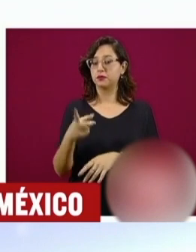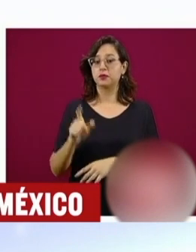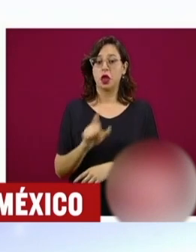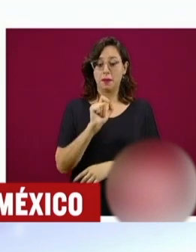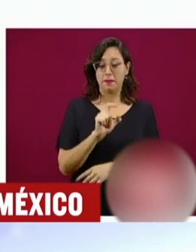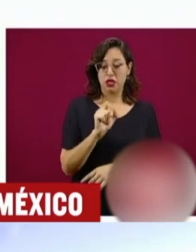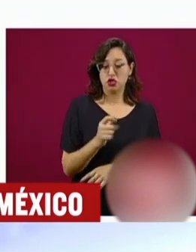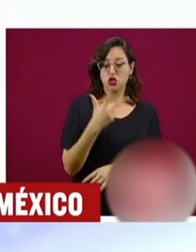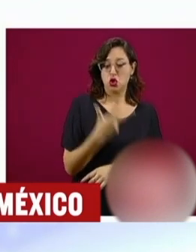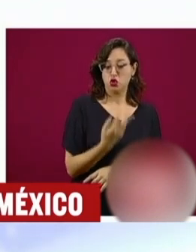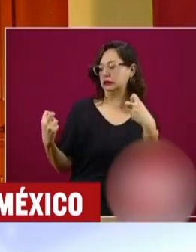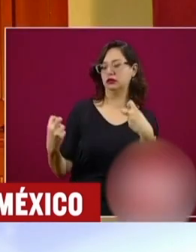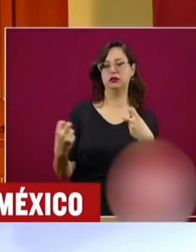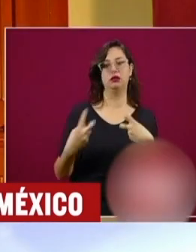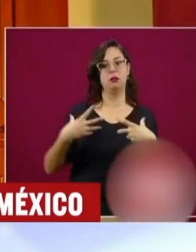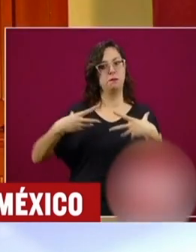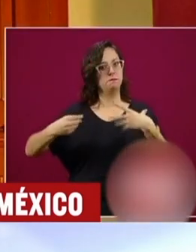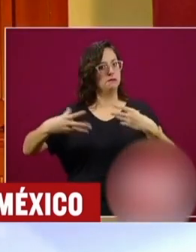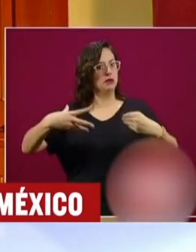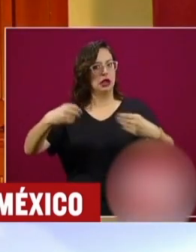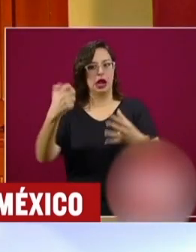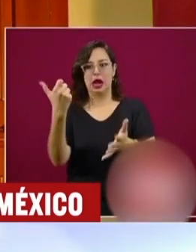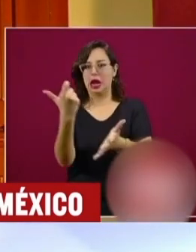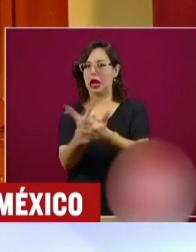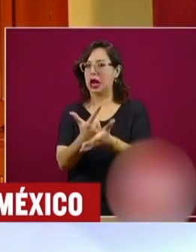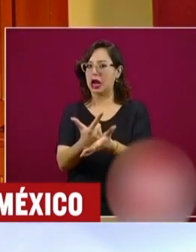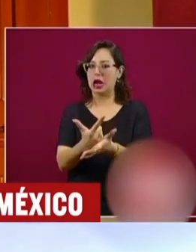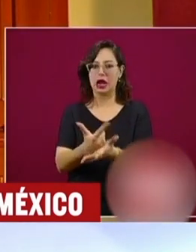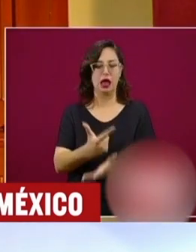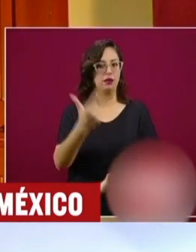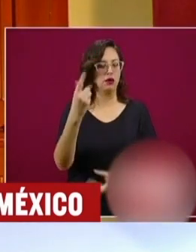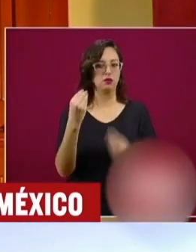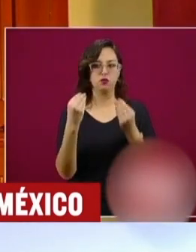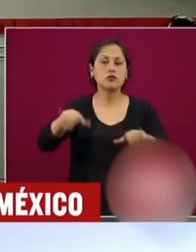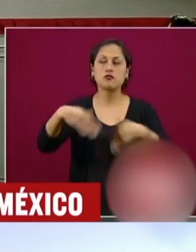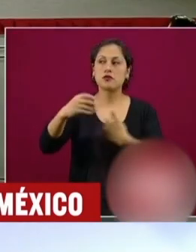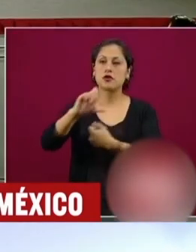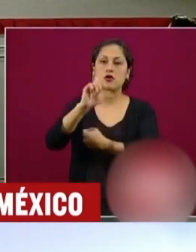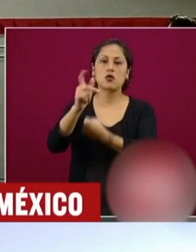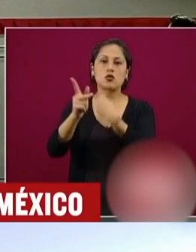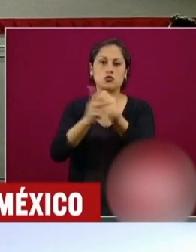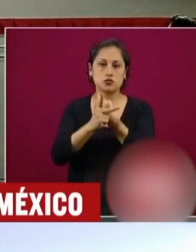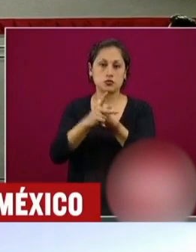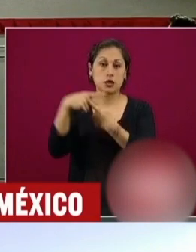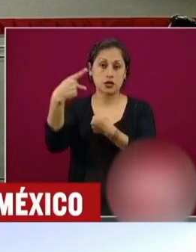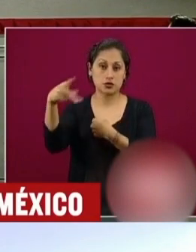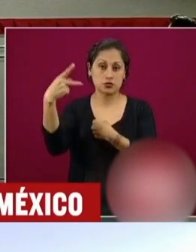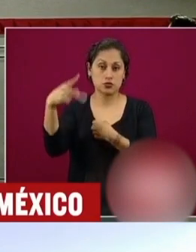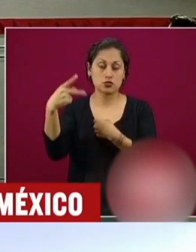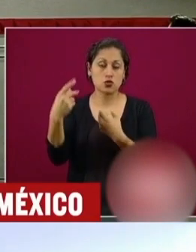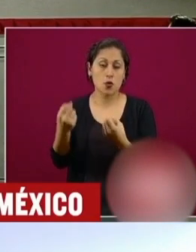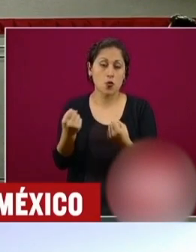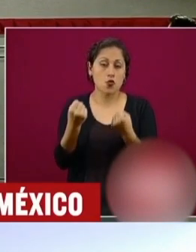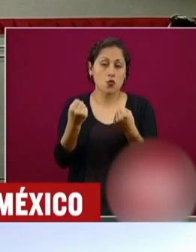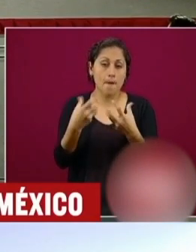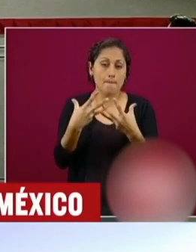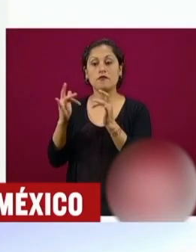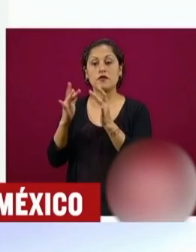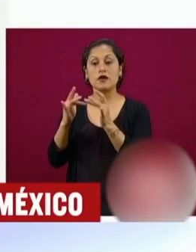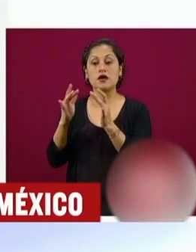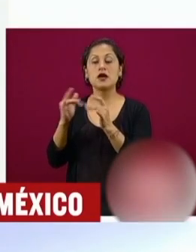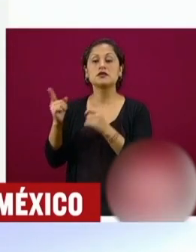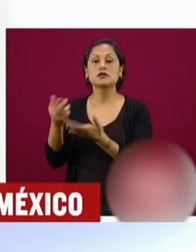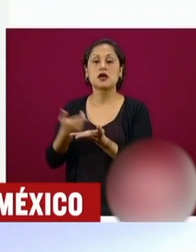y ocho de funciones acumuladas, de acuerdo con el subsecretario de salud, Hugo López-Gatell, no ha disminuido el ascenso de la epidemia,